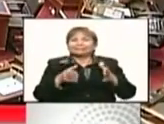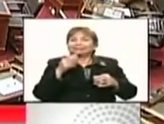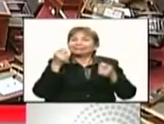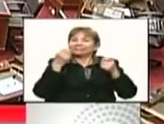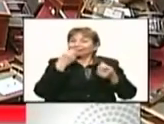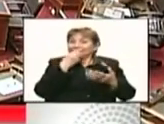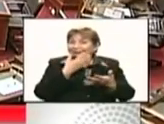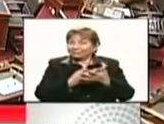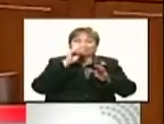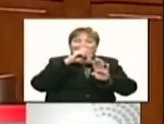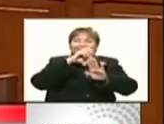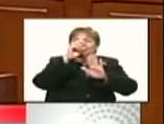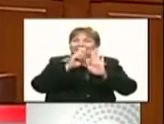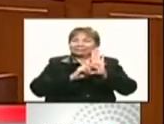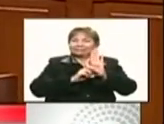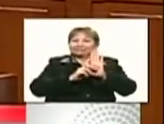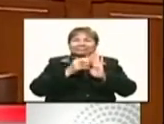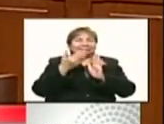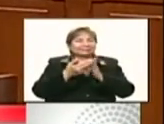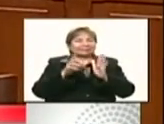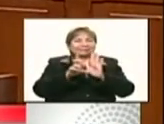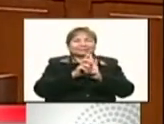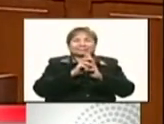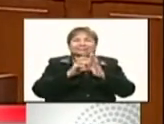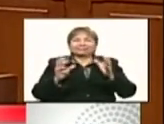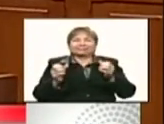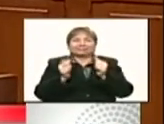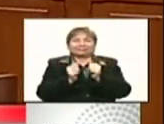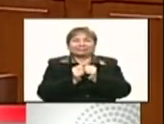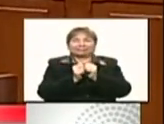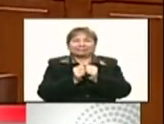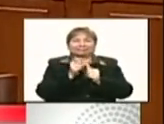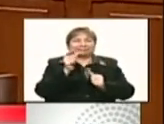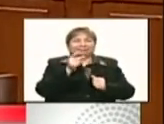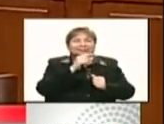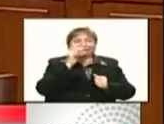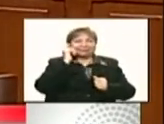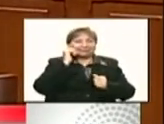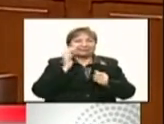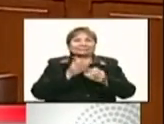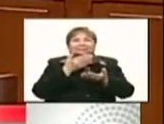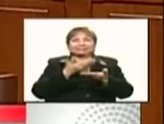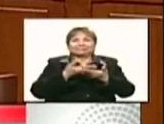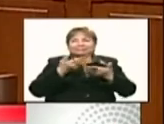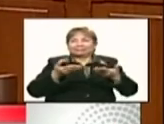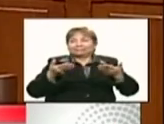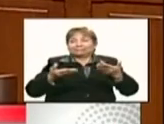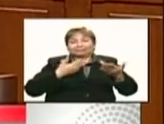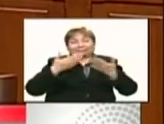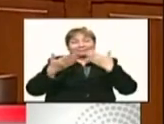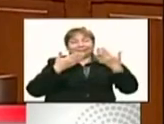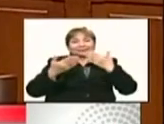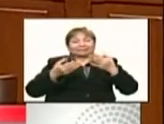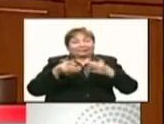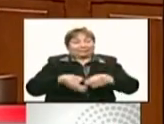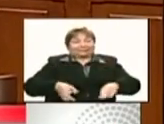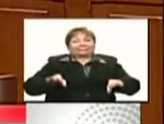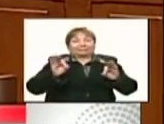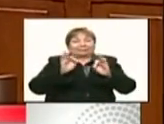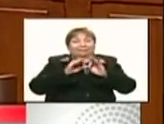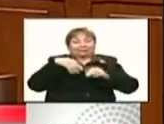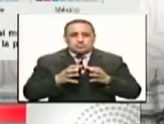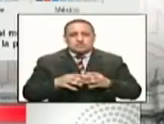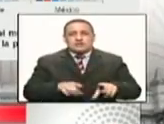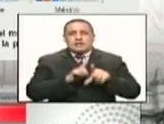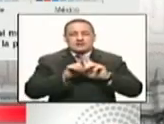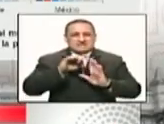República, y acá viene la respuesta a la pregunta que me hace Mabel, y a un número de ciudadanos equivalente al